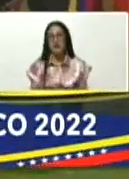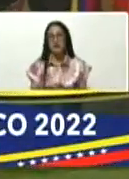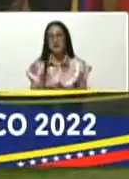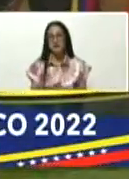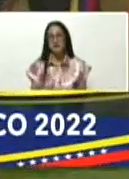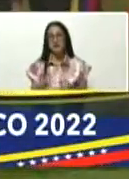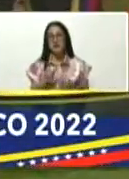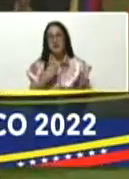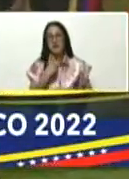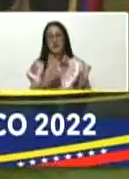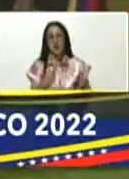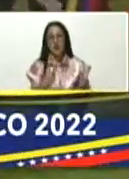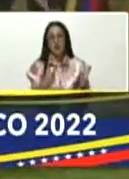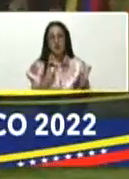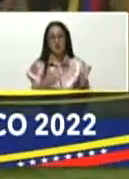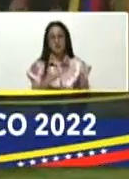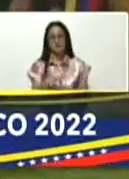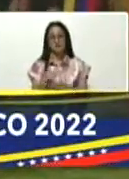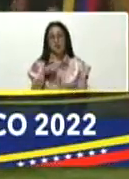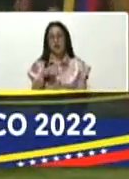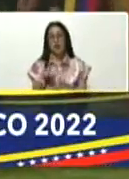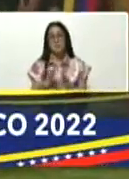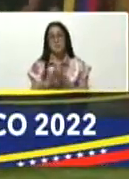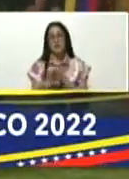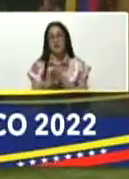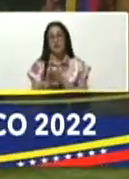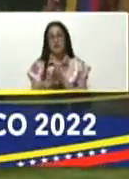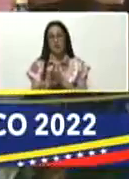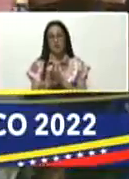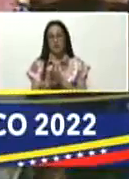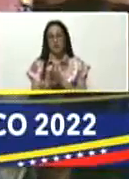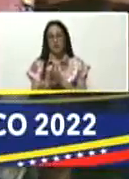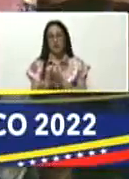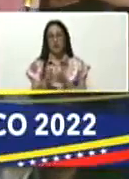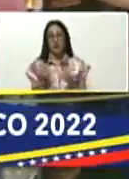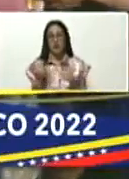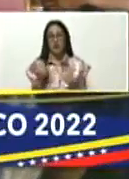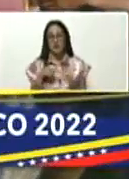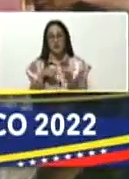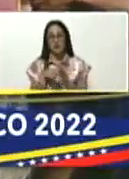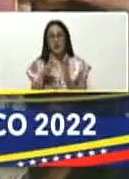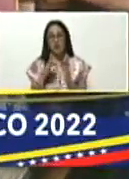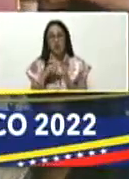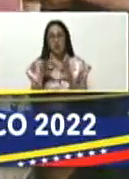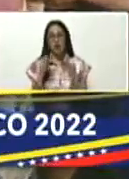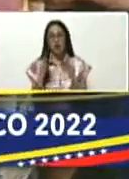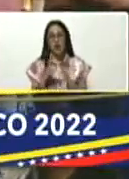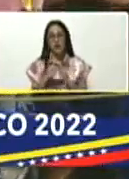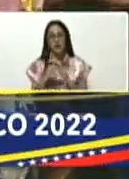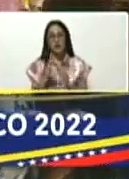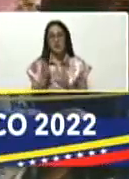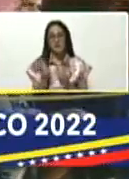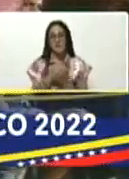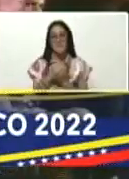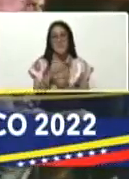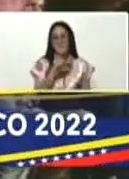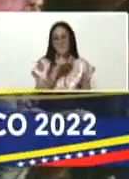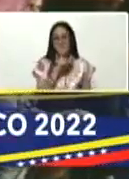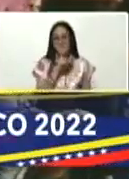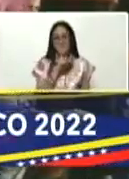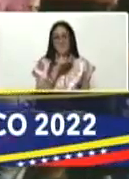darnos voz a miles de emprendedores que estábamos en nuestros hogares ocultos, dando